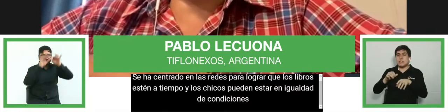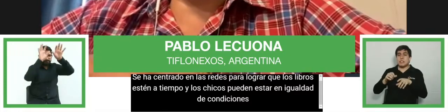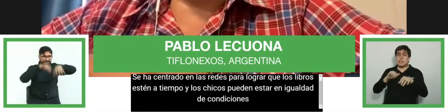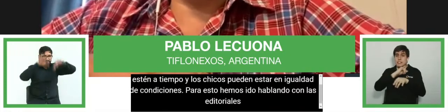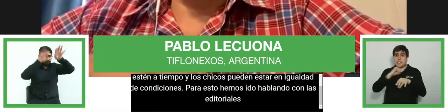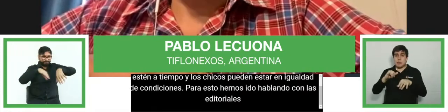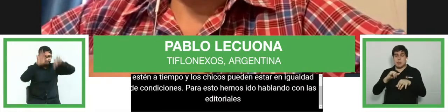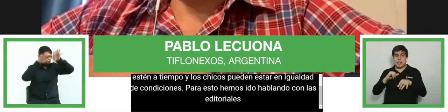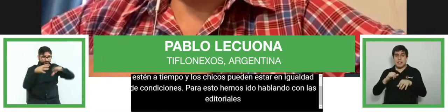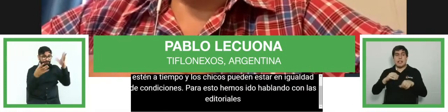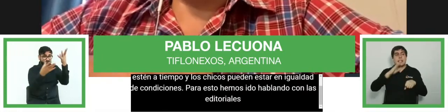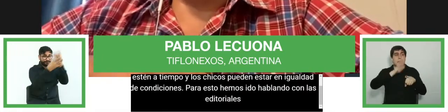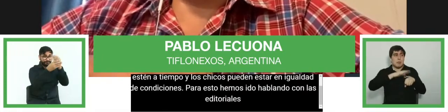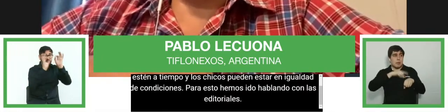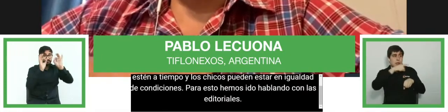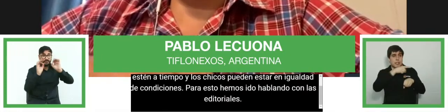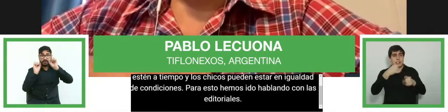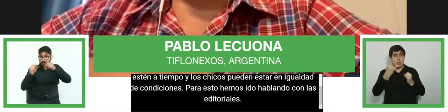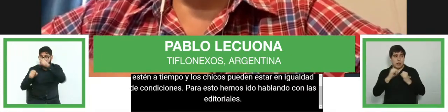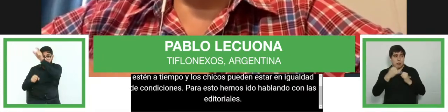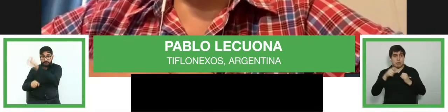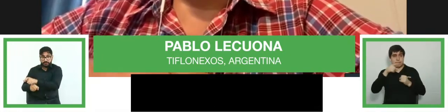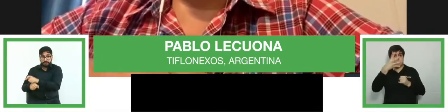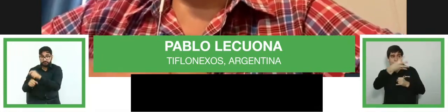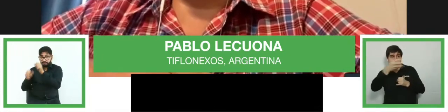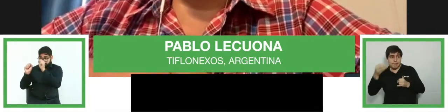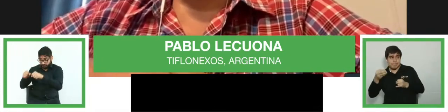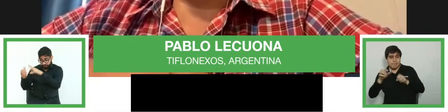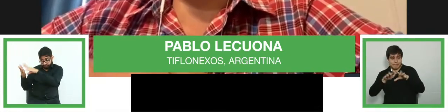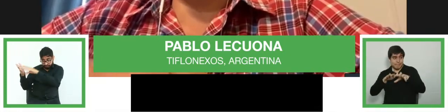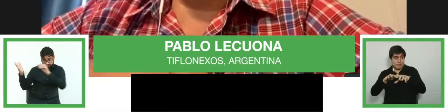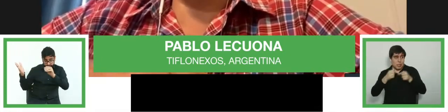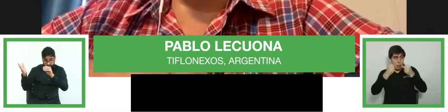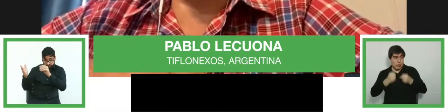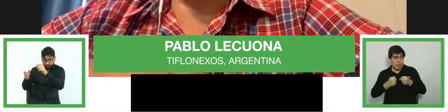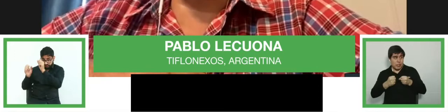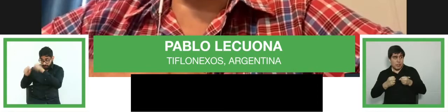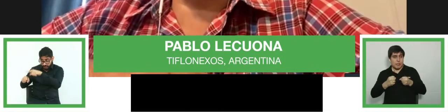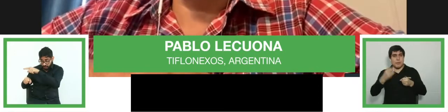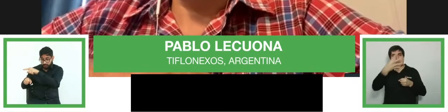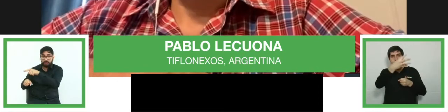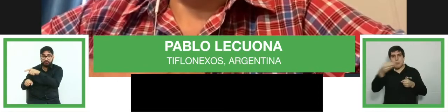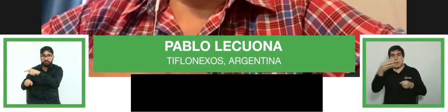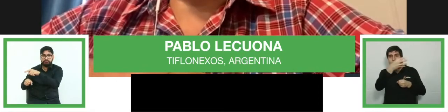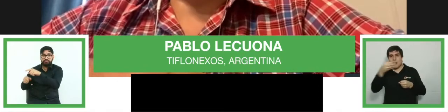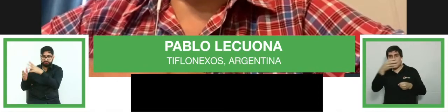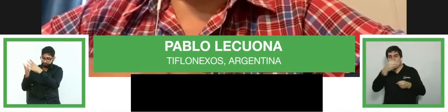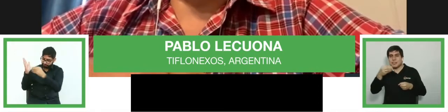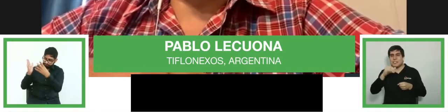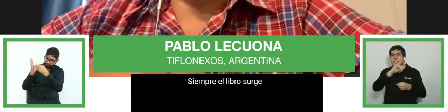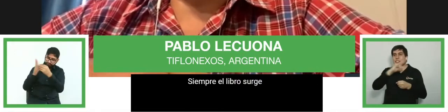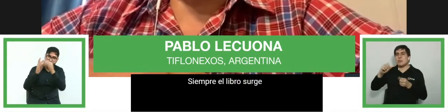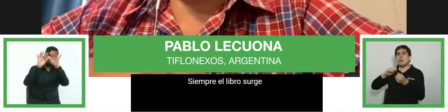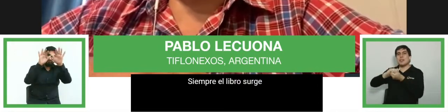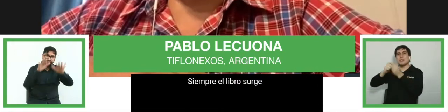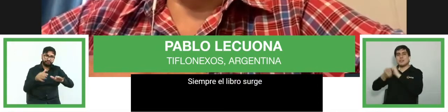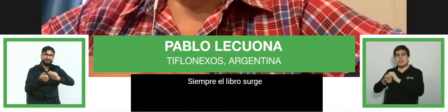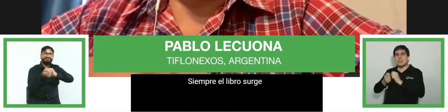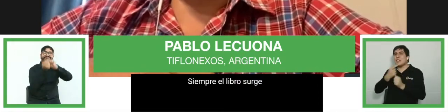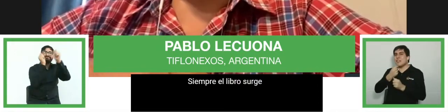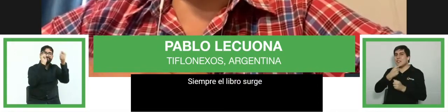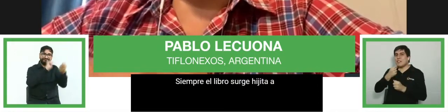facilita ese archivo, el proceso de adaptación y de hacer este material accesible es mucho más rápido. Mucho más rápido, pero